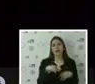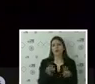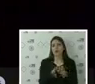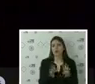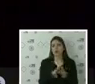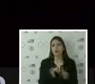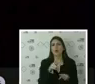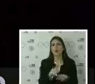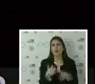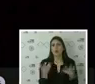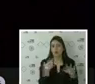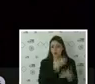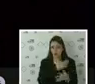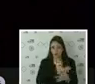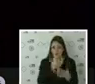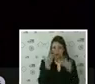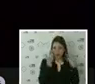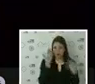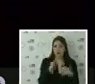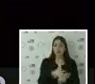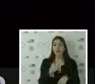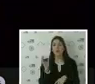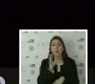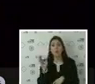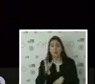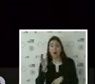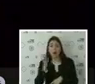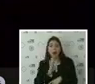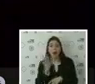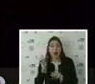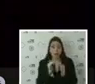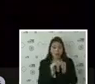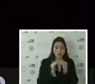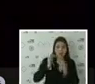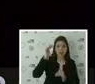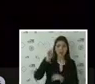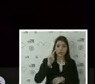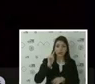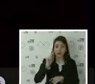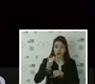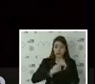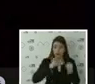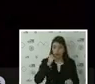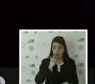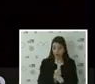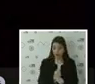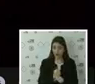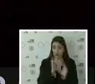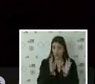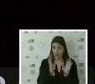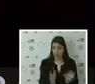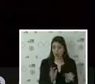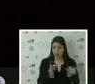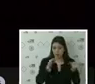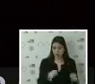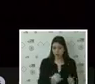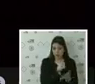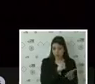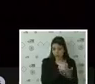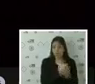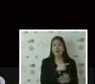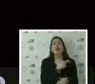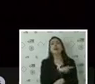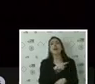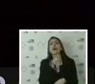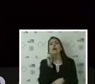pues igual como dije anteriormente, cuando ya seamos ciudadanos, al tener los 18, pues poder ejercerla, hablar